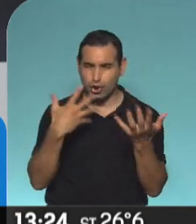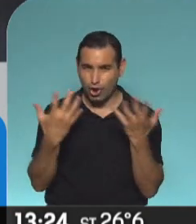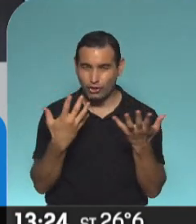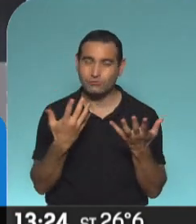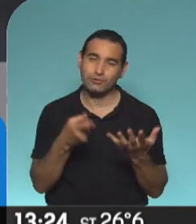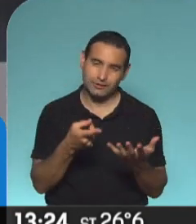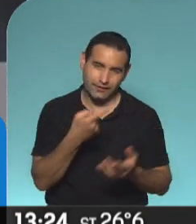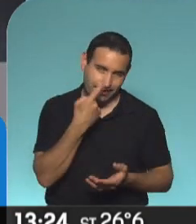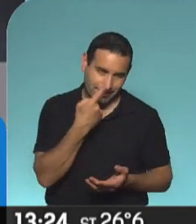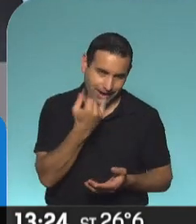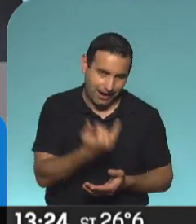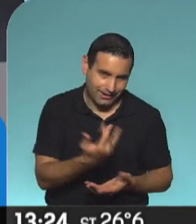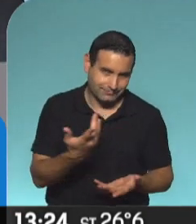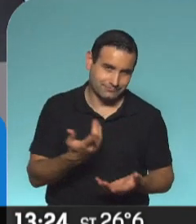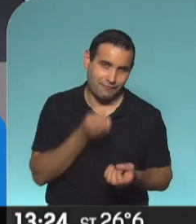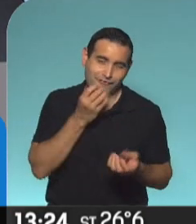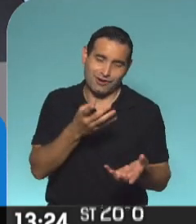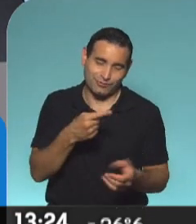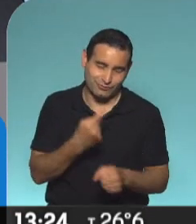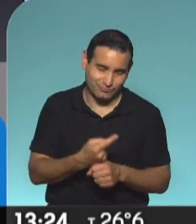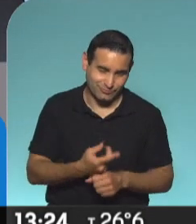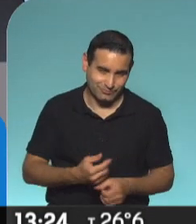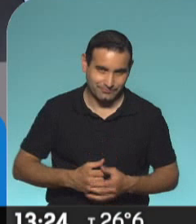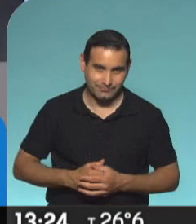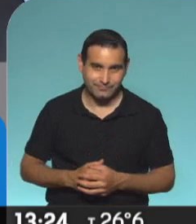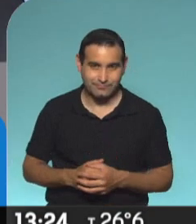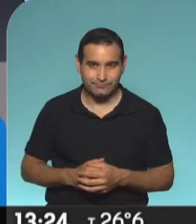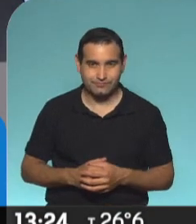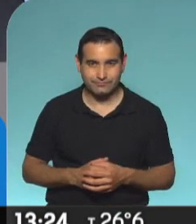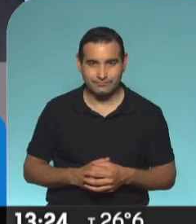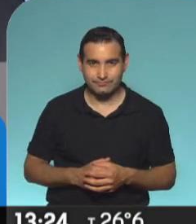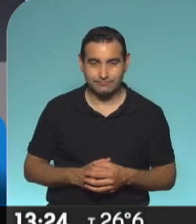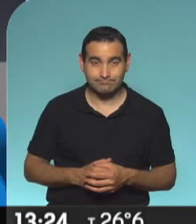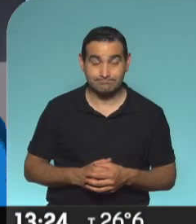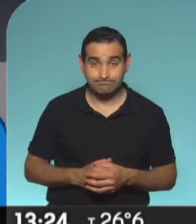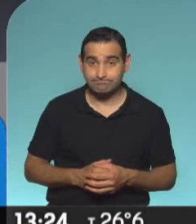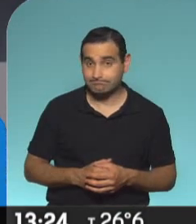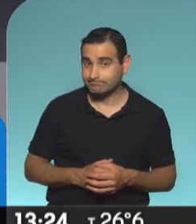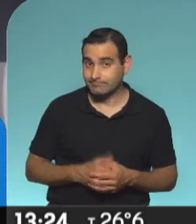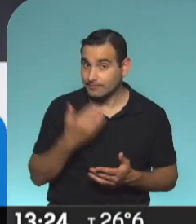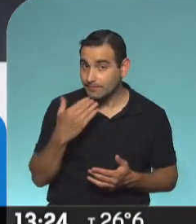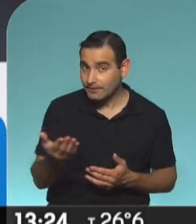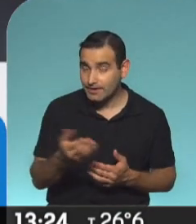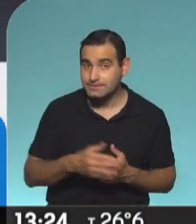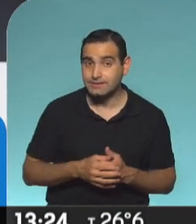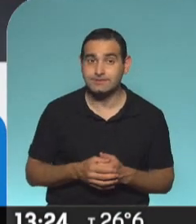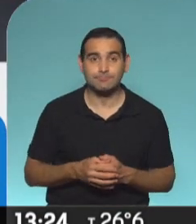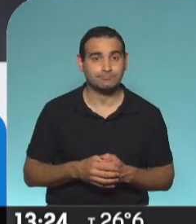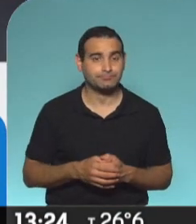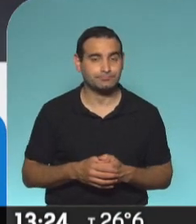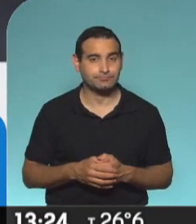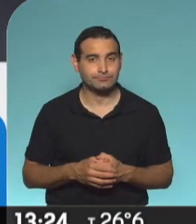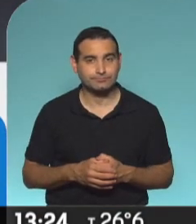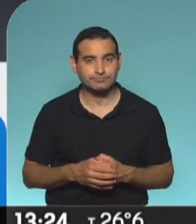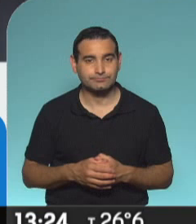persiguen intereses que no pueden confesar. Bien. Laura, gracias, doctor Mena. Laura, el final para